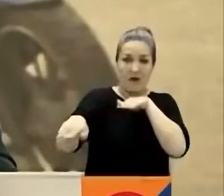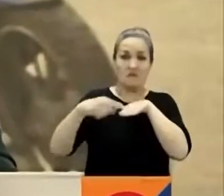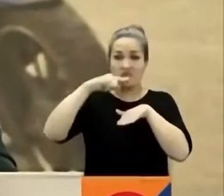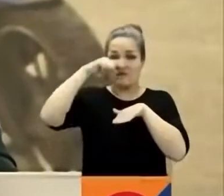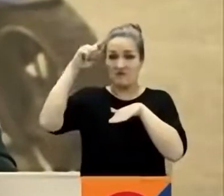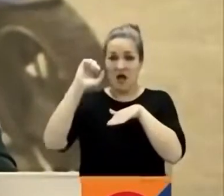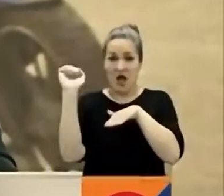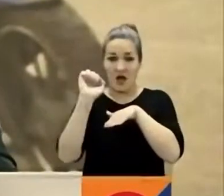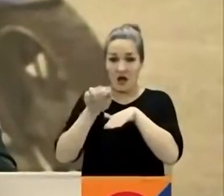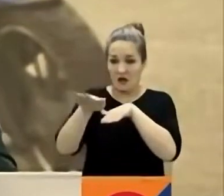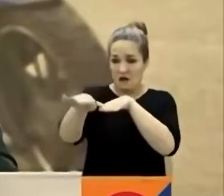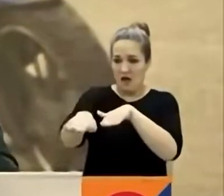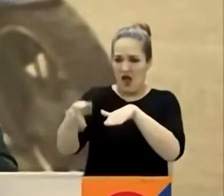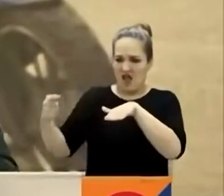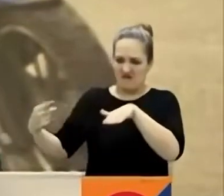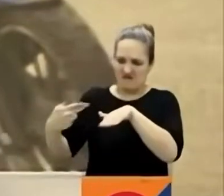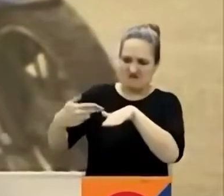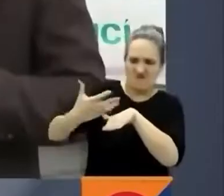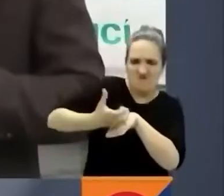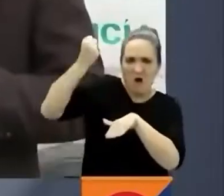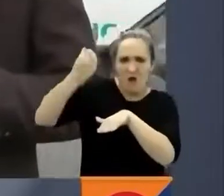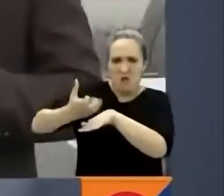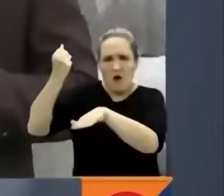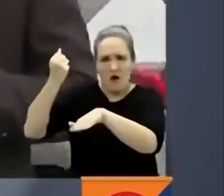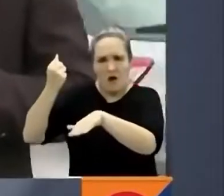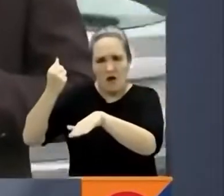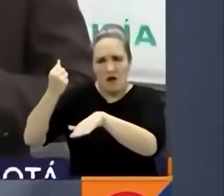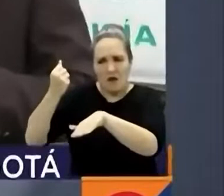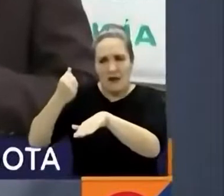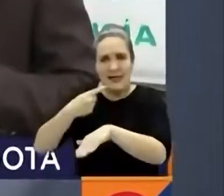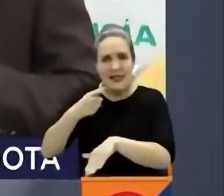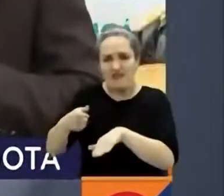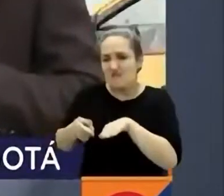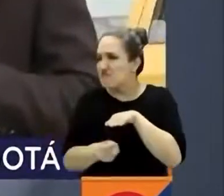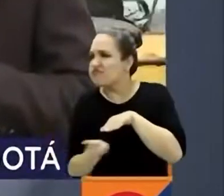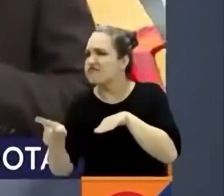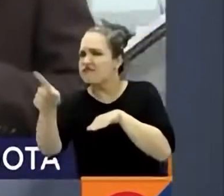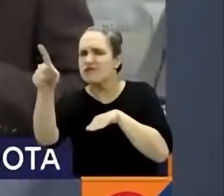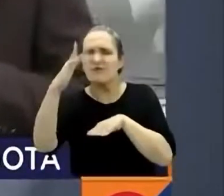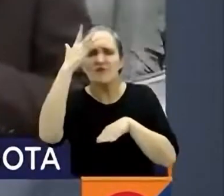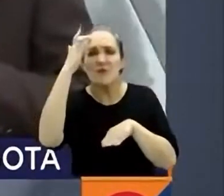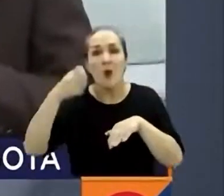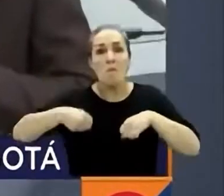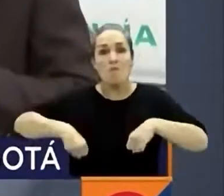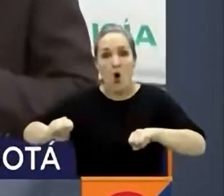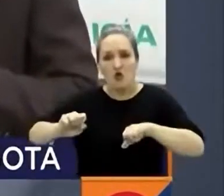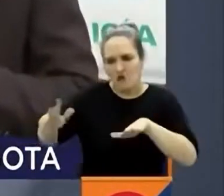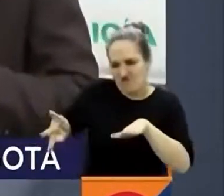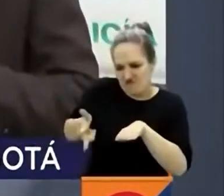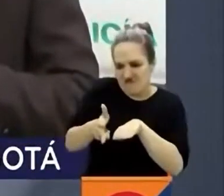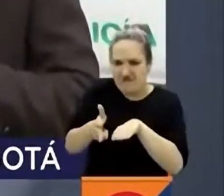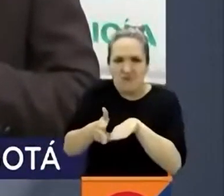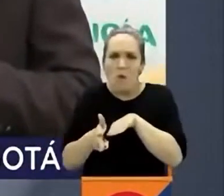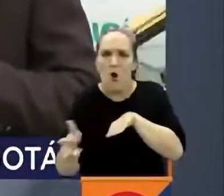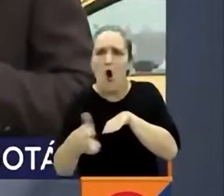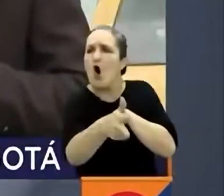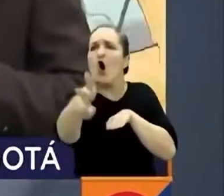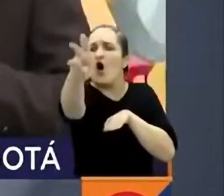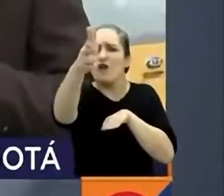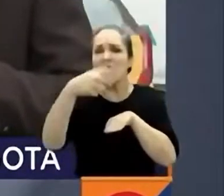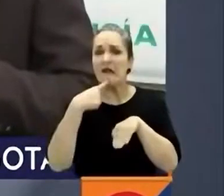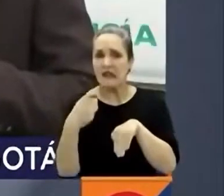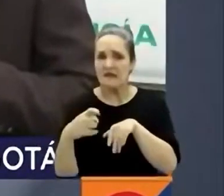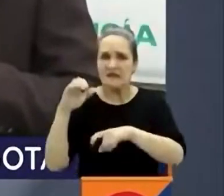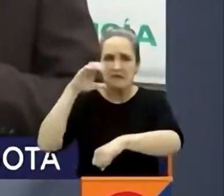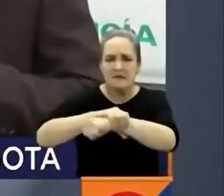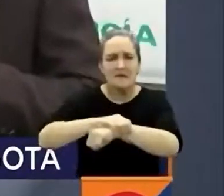que quedan en medio de trancones. ¿Por qué es difícil capturar a estos hombres que utilizan motocicletas para escapar de las autoridades?